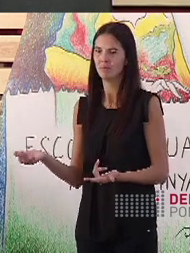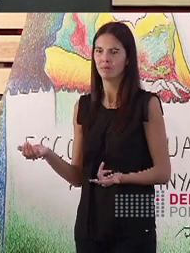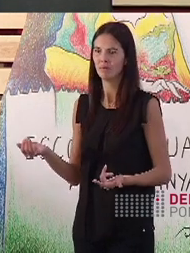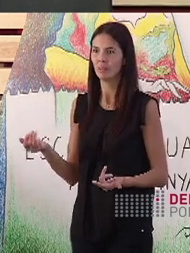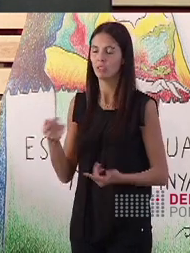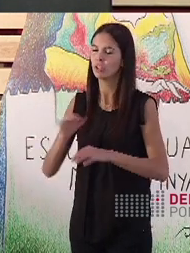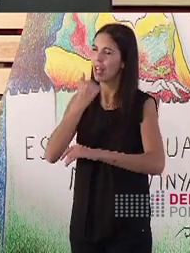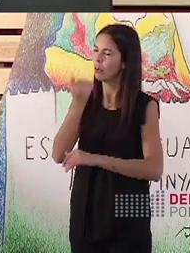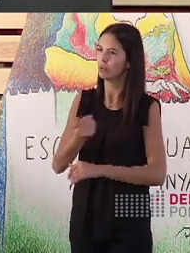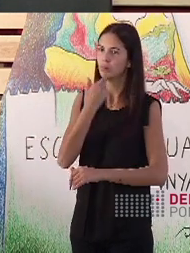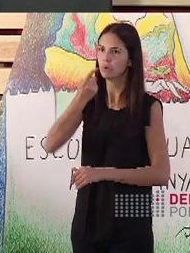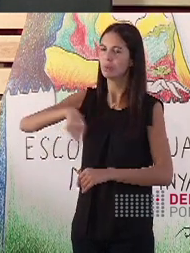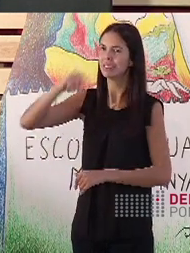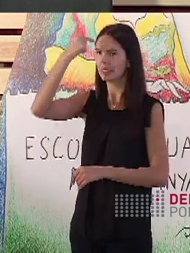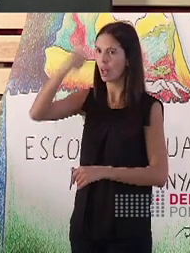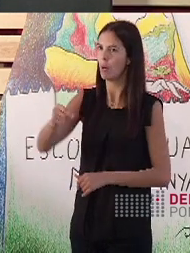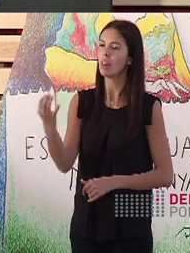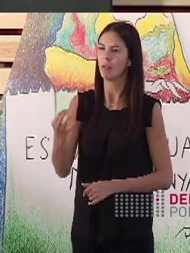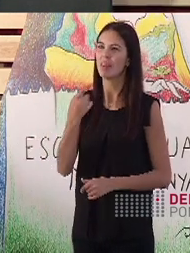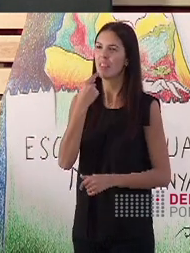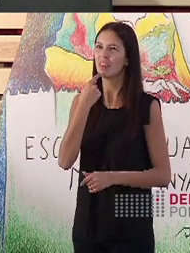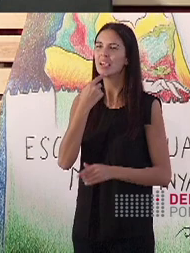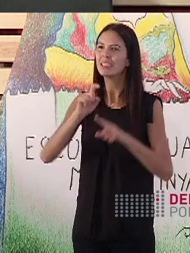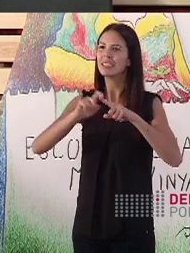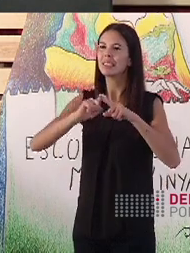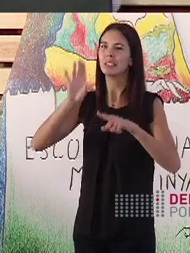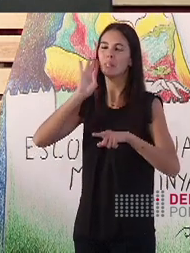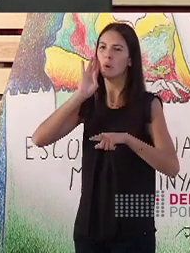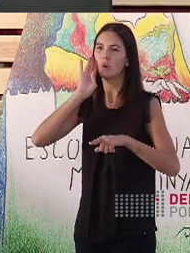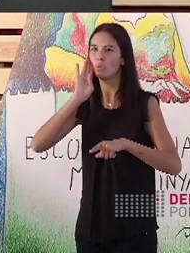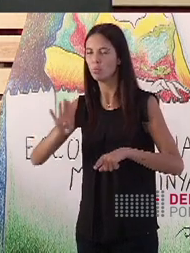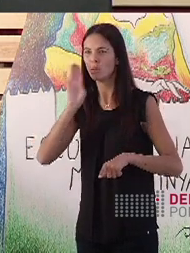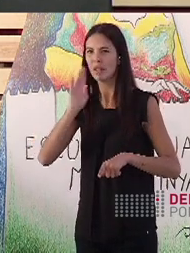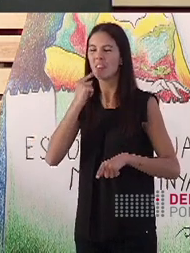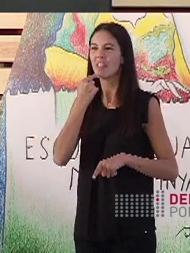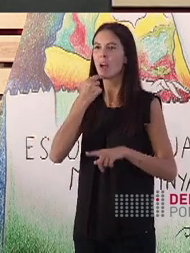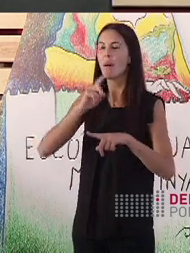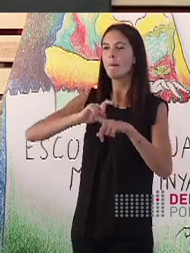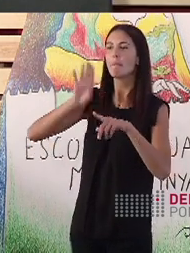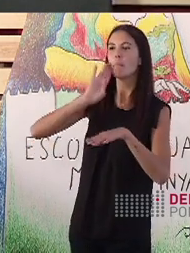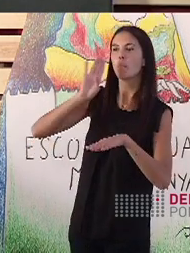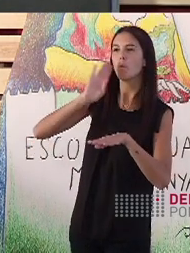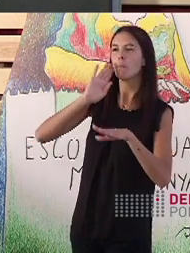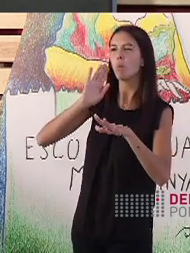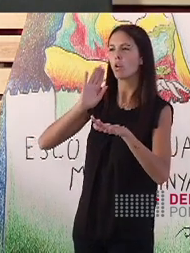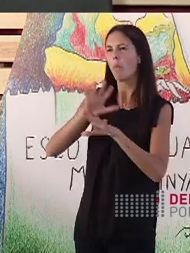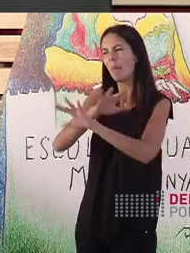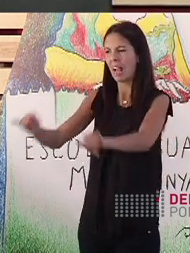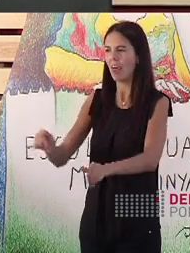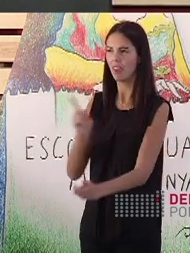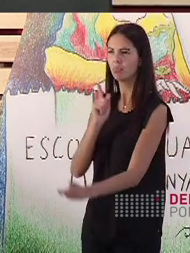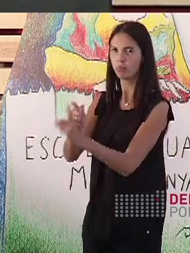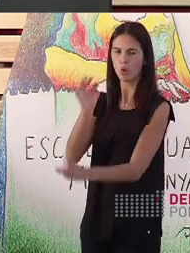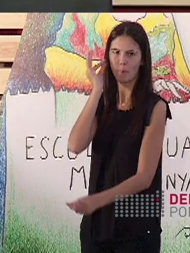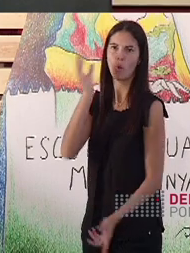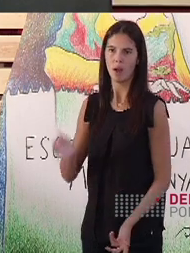que lo tengamos en cuenta. Cuando dicen que hay un tipo de porno que es el porno venganza, realmente aquí hay que pensar si no todo el porno es venganza contra las, exacto,